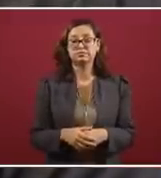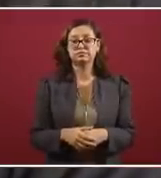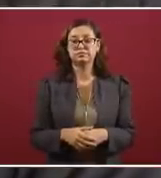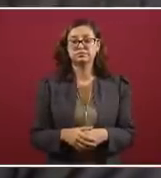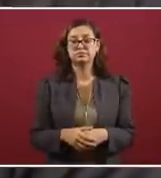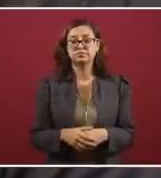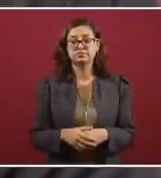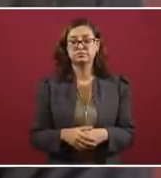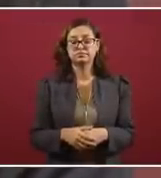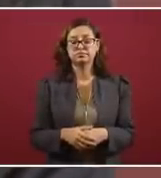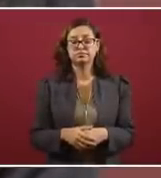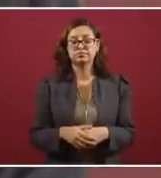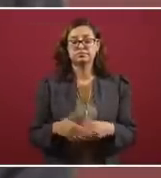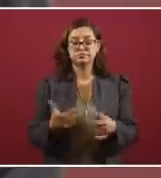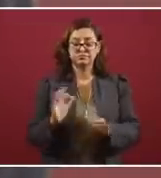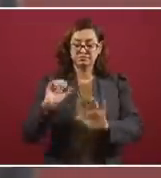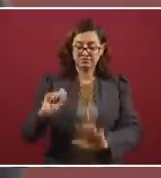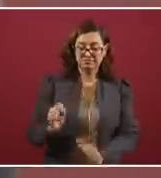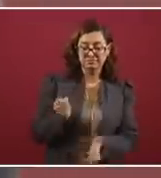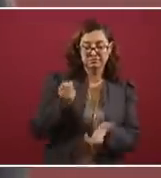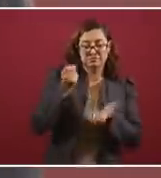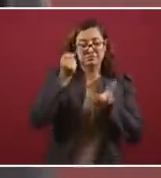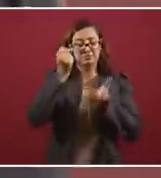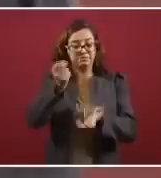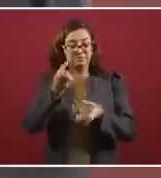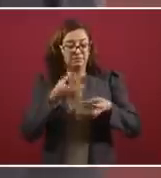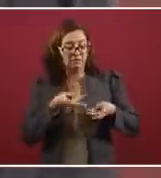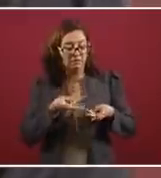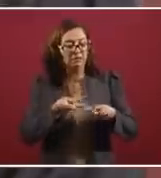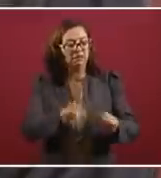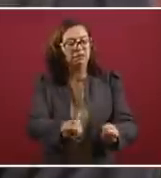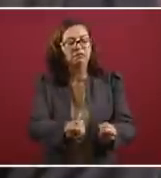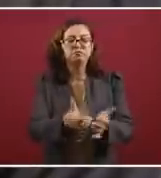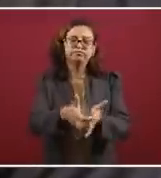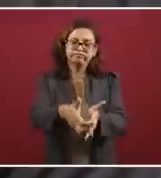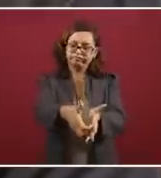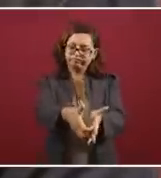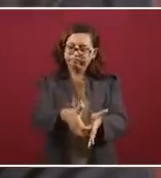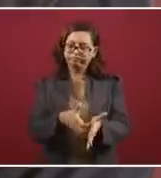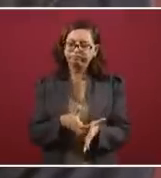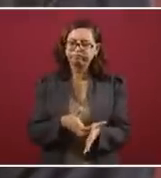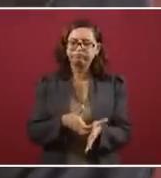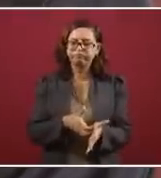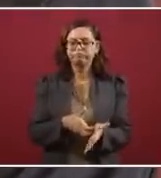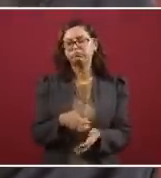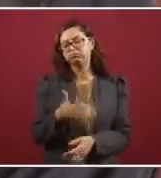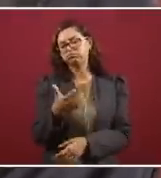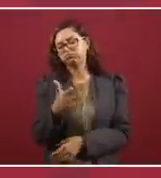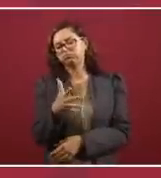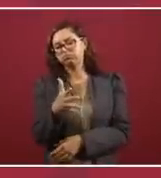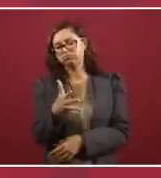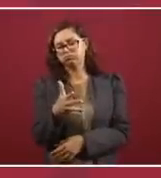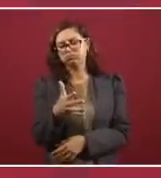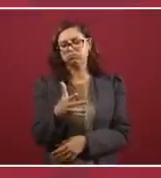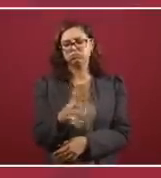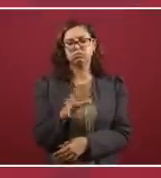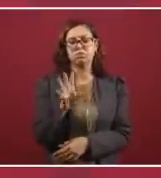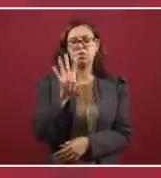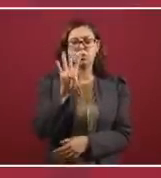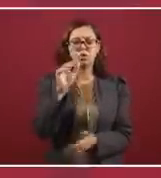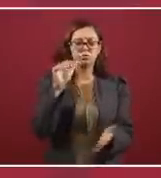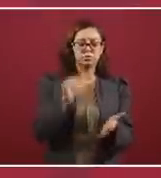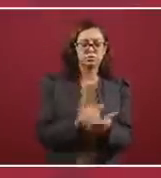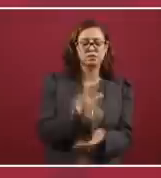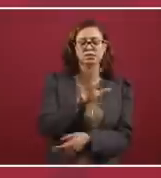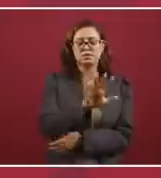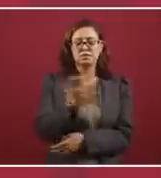para la hacienda pública de alrededor de